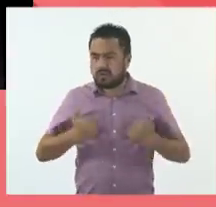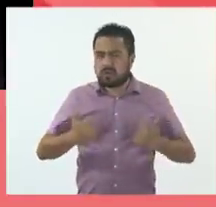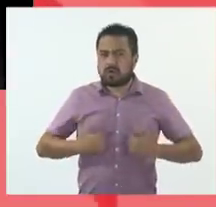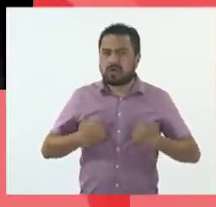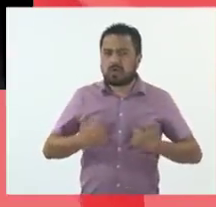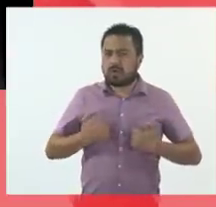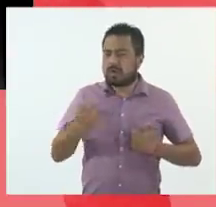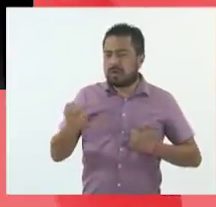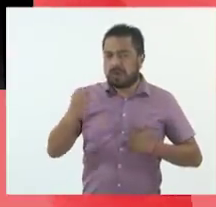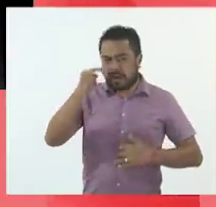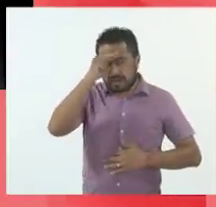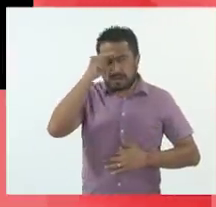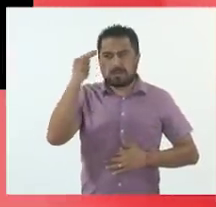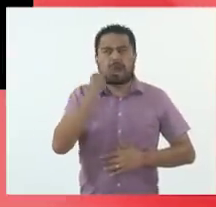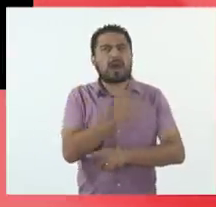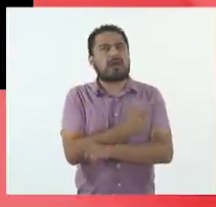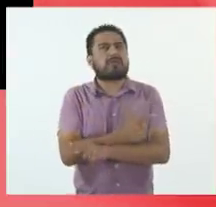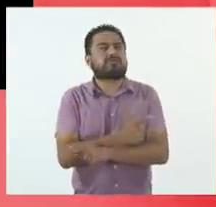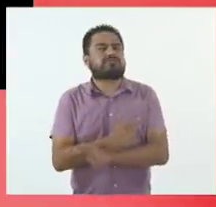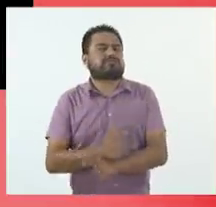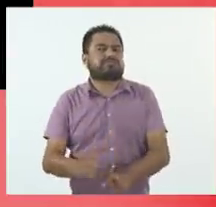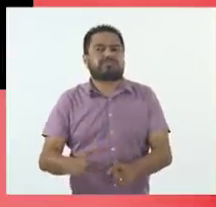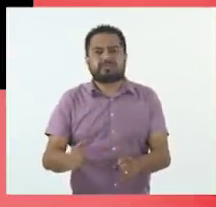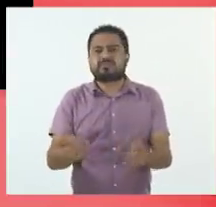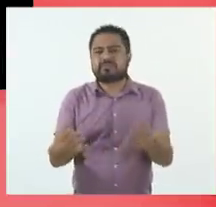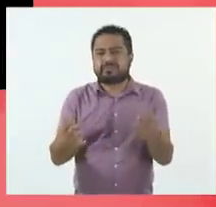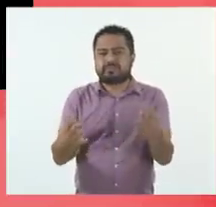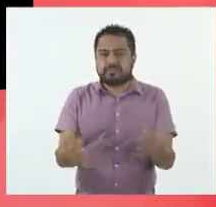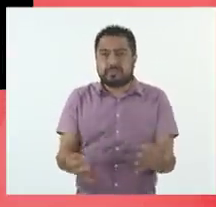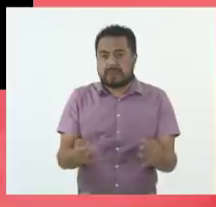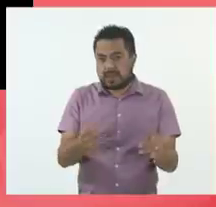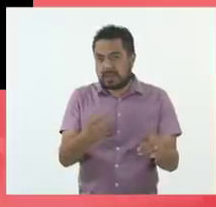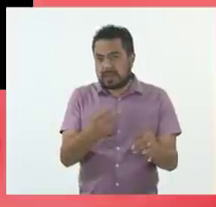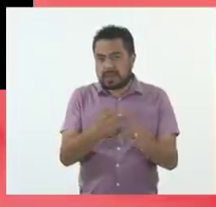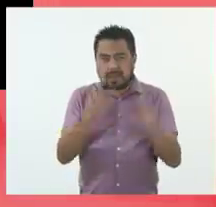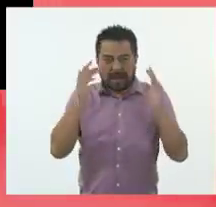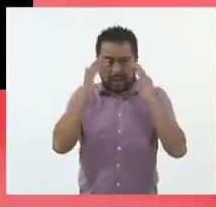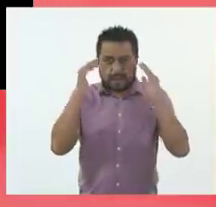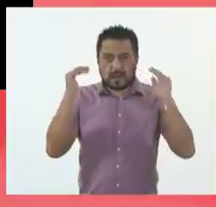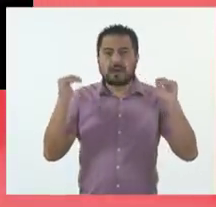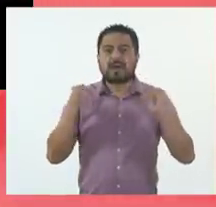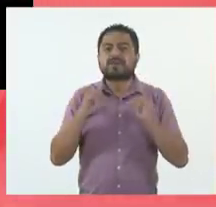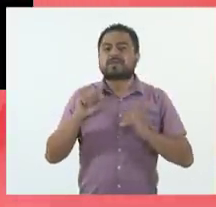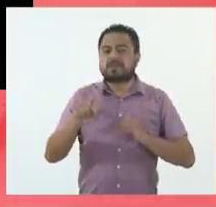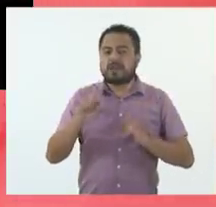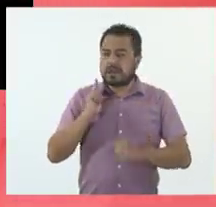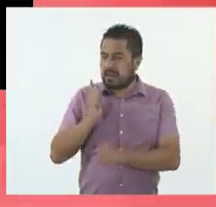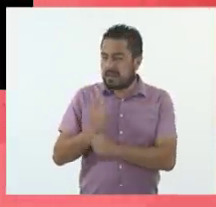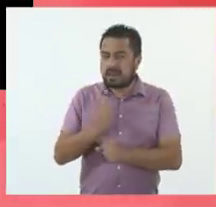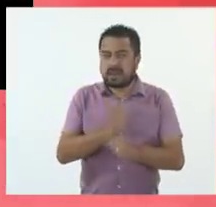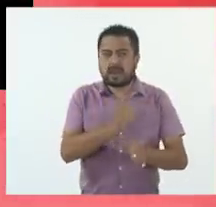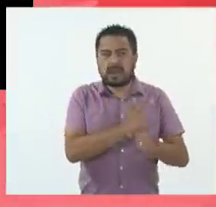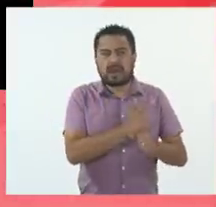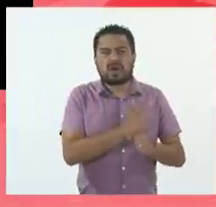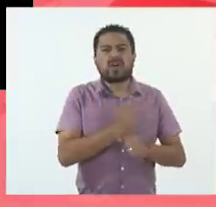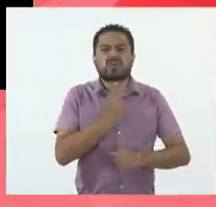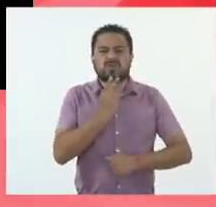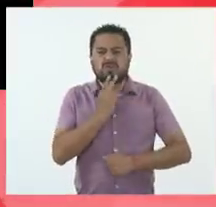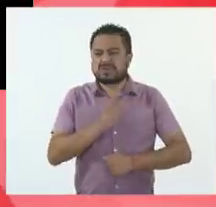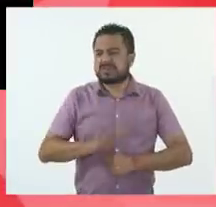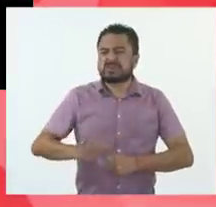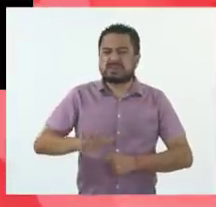pañales, México libre. Y por supuesto, este convento también ha visto cruzar uno que